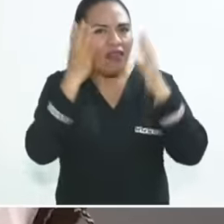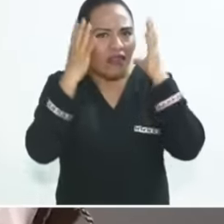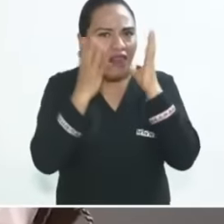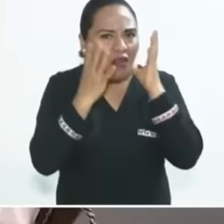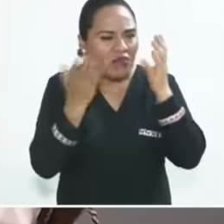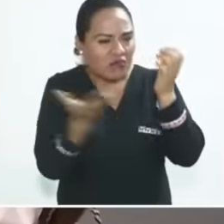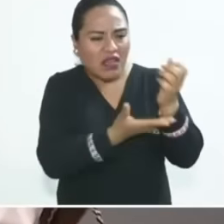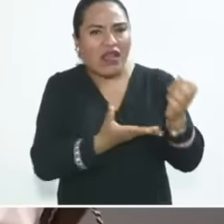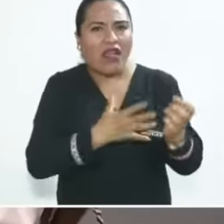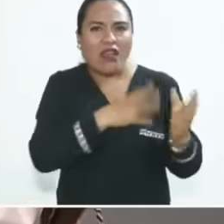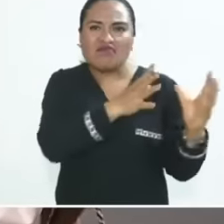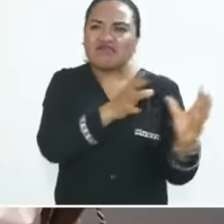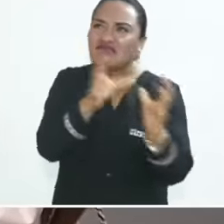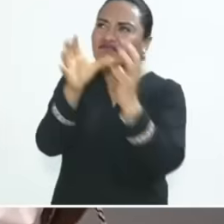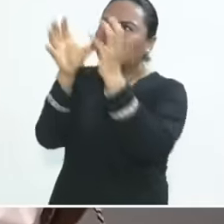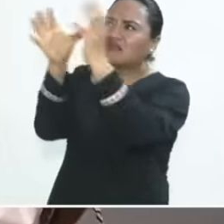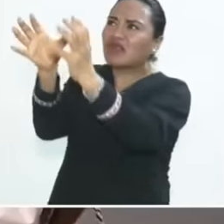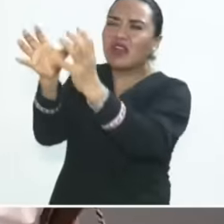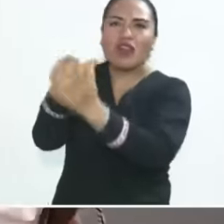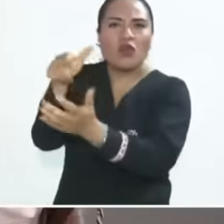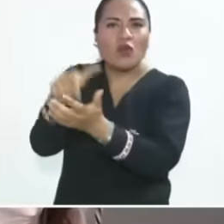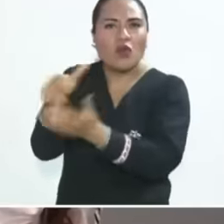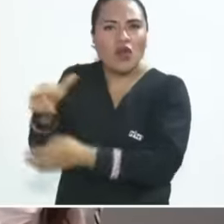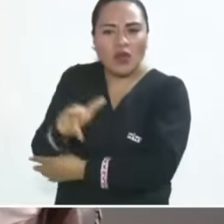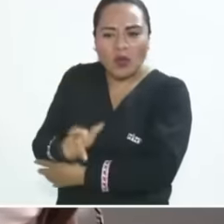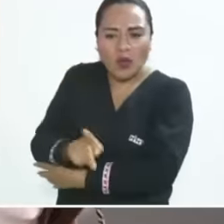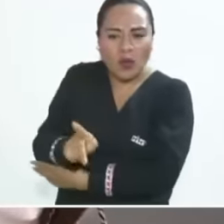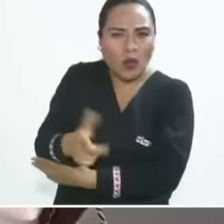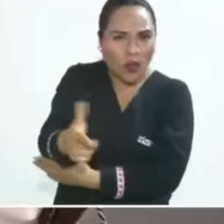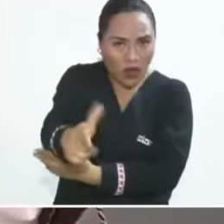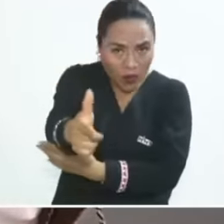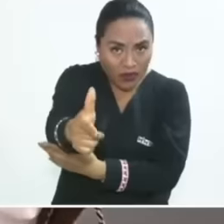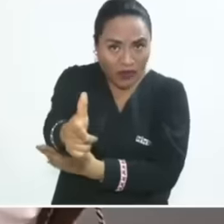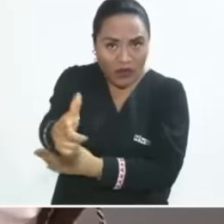plaza principal de Guanajuato. 10 años,